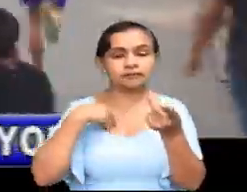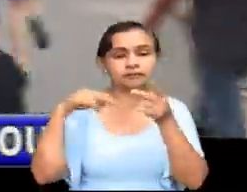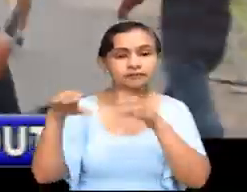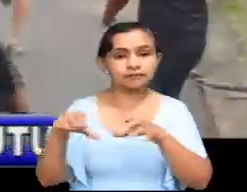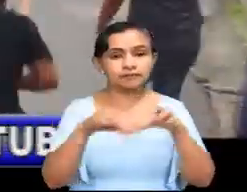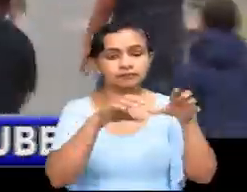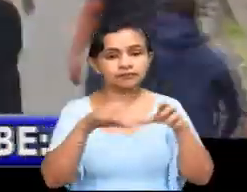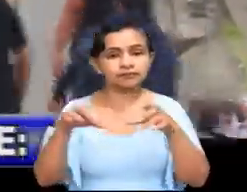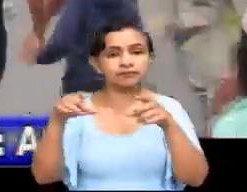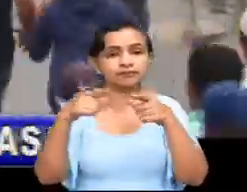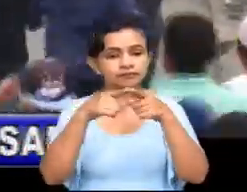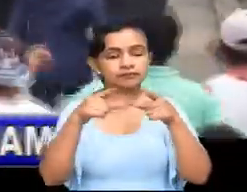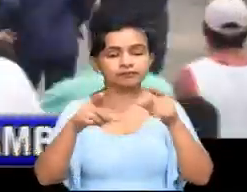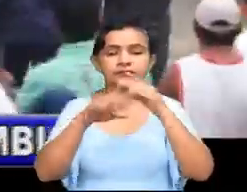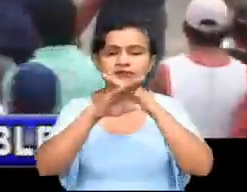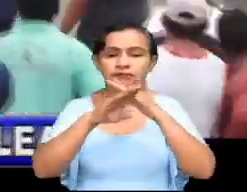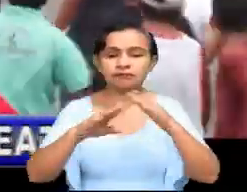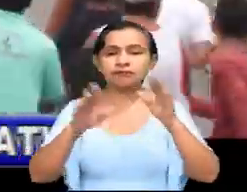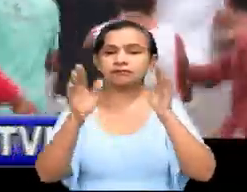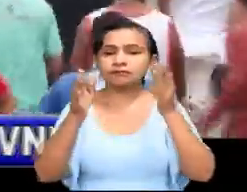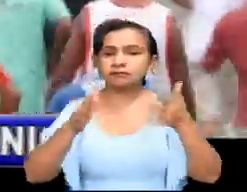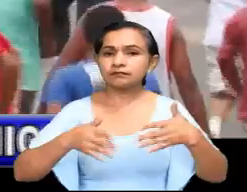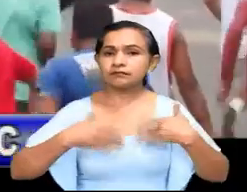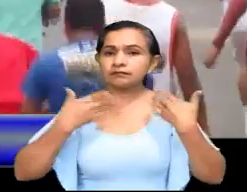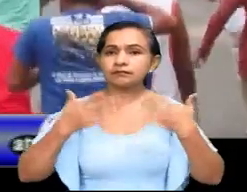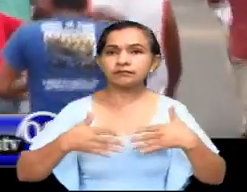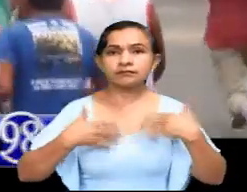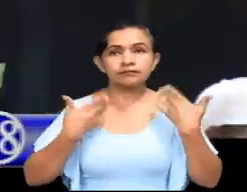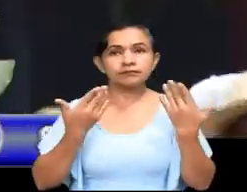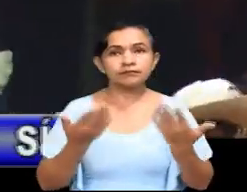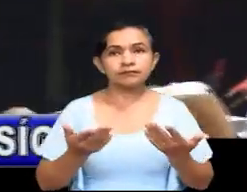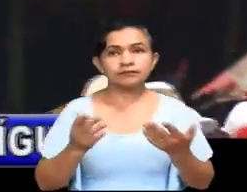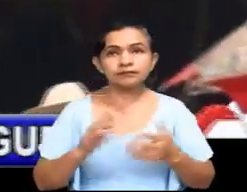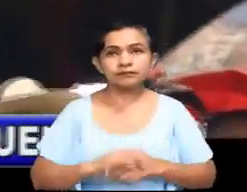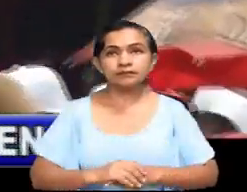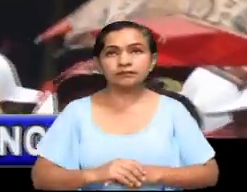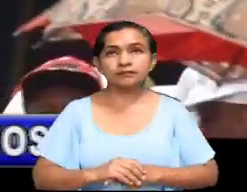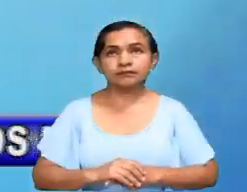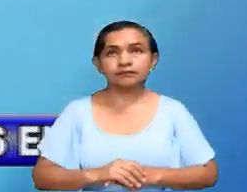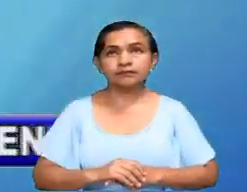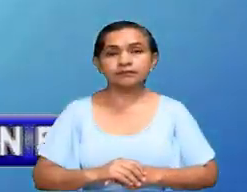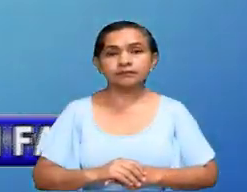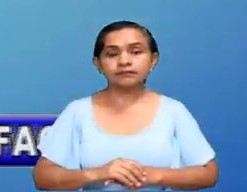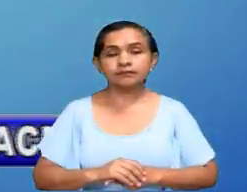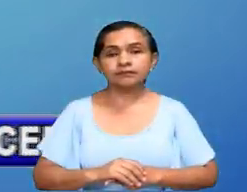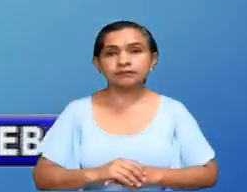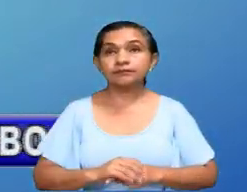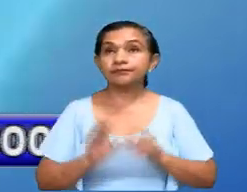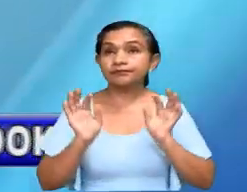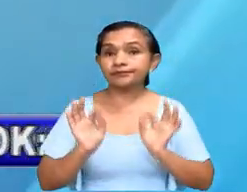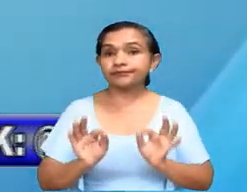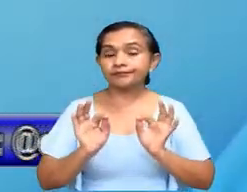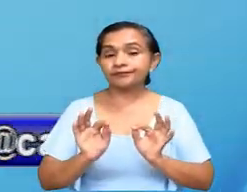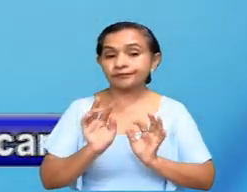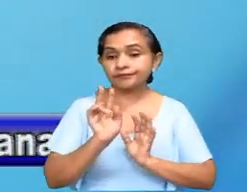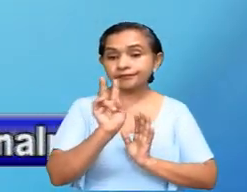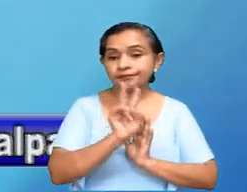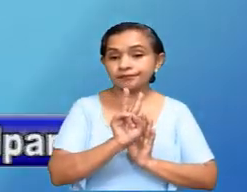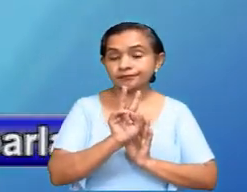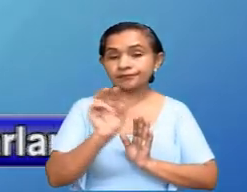patronales en calma y felicidad. entre viernes y